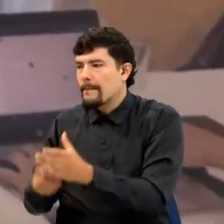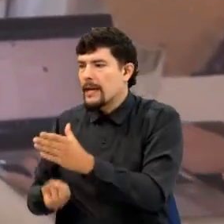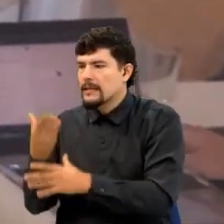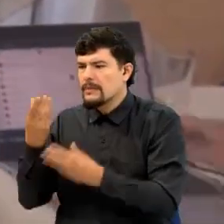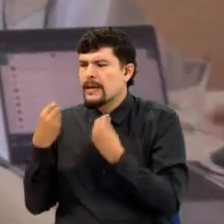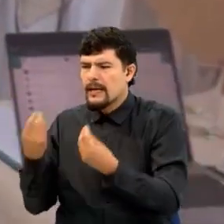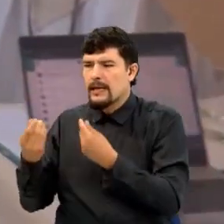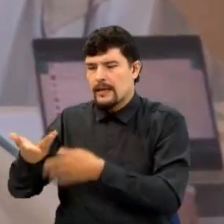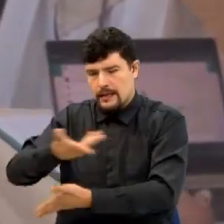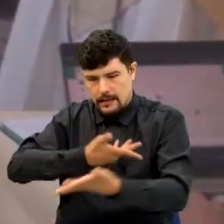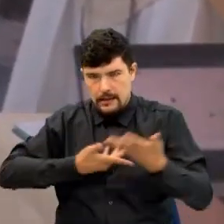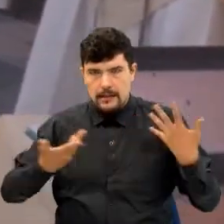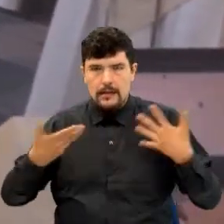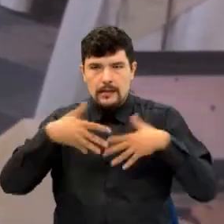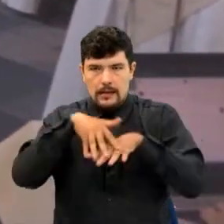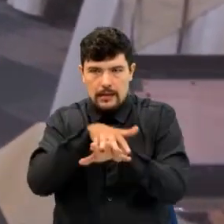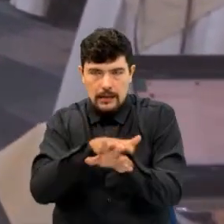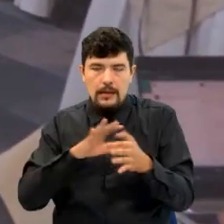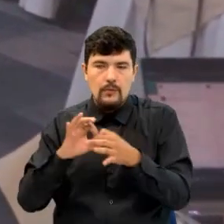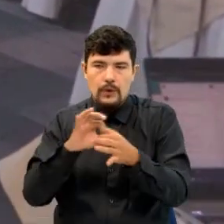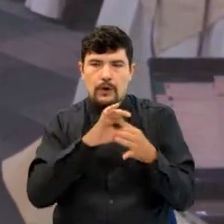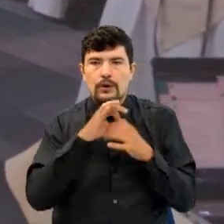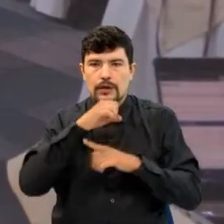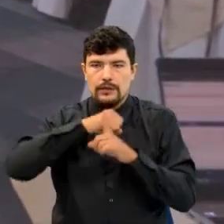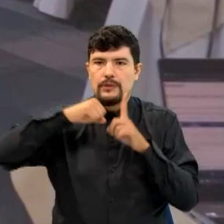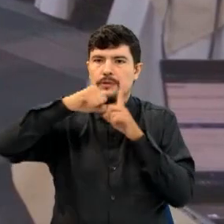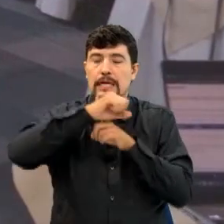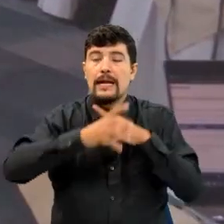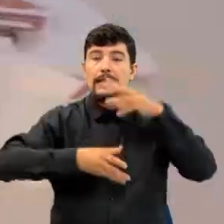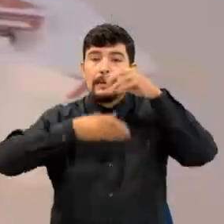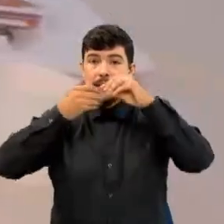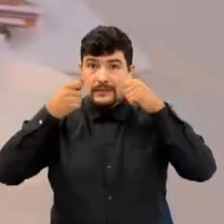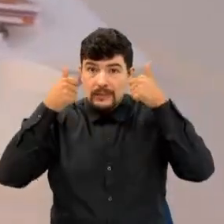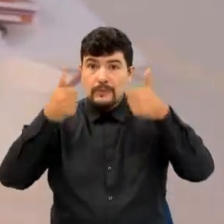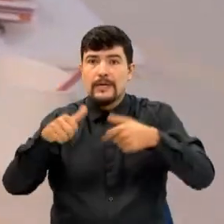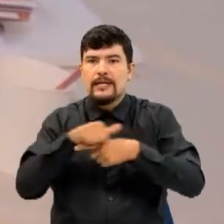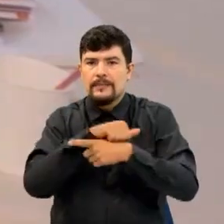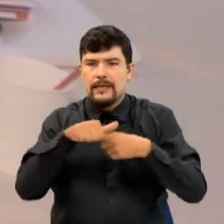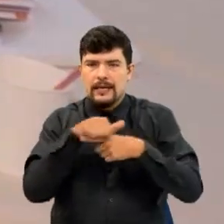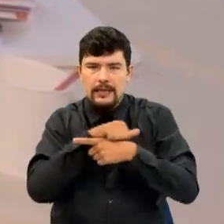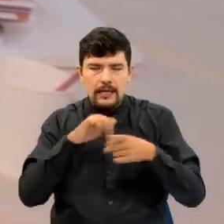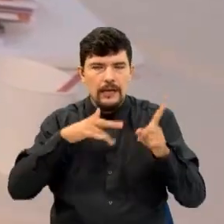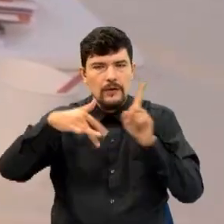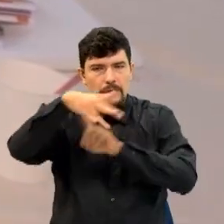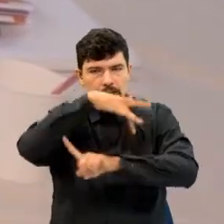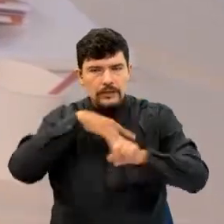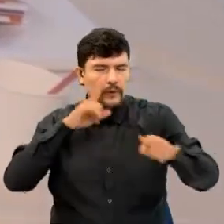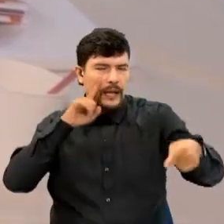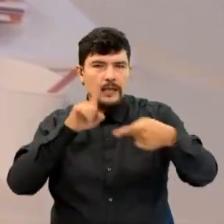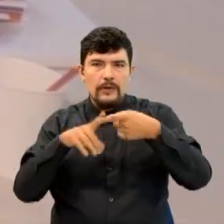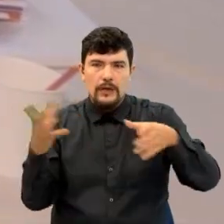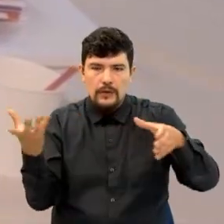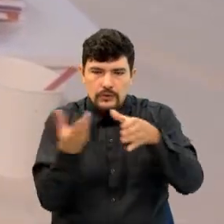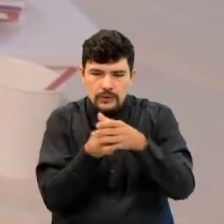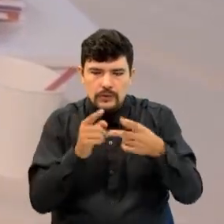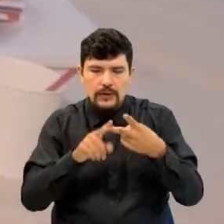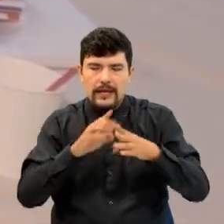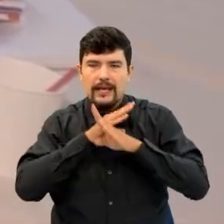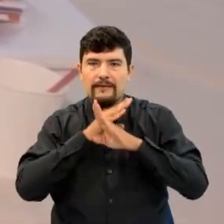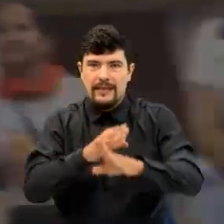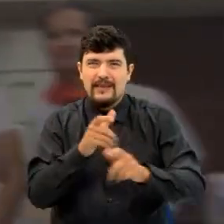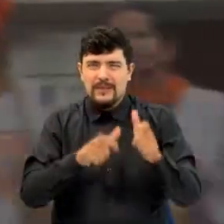promover espacios de integración y cohesión social, además de buenas prácticas en torno a la inclusión, la prevención